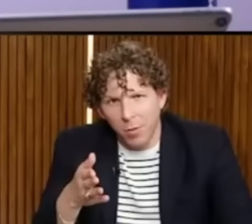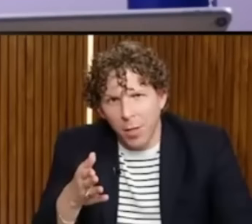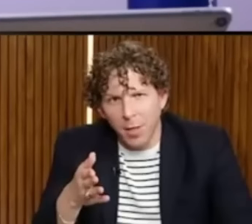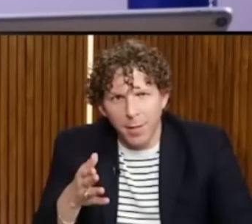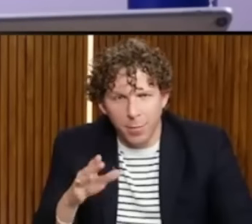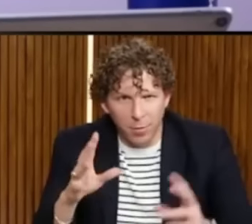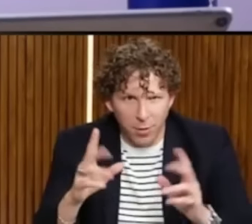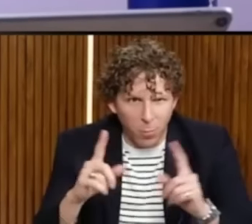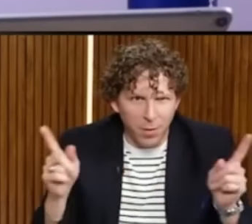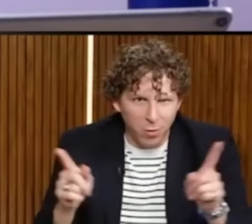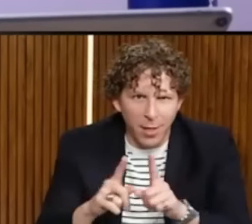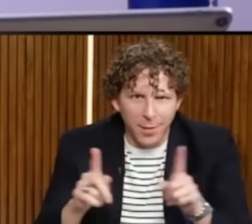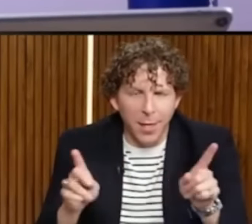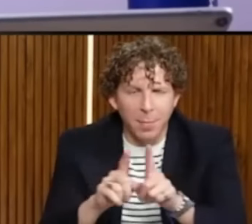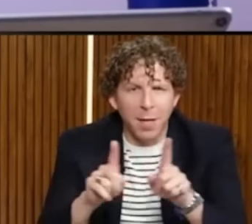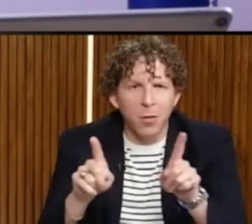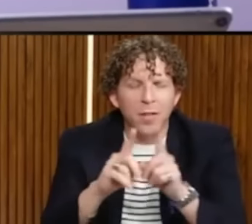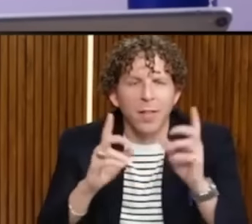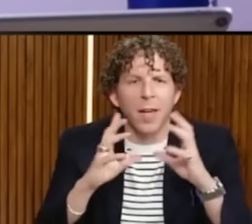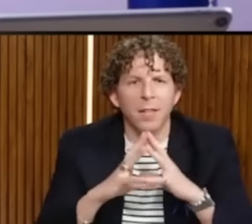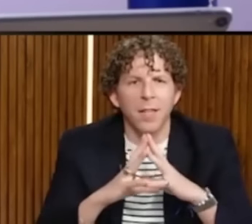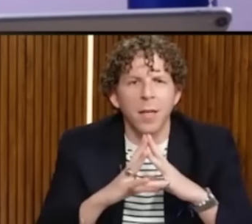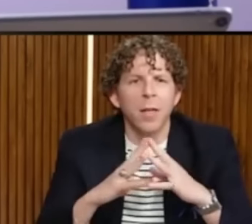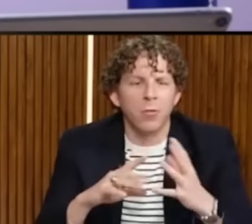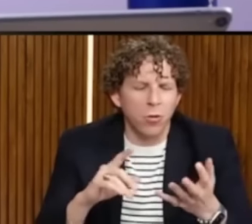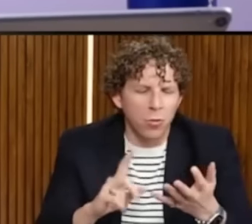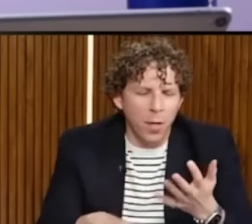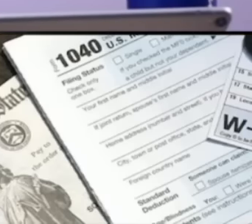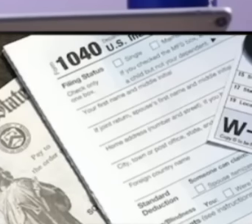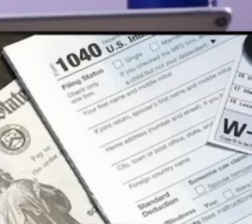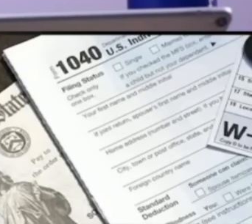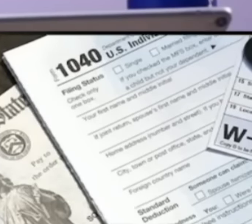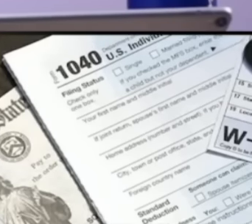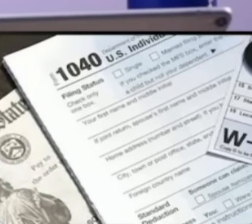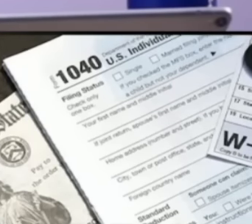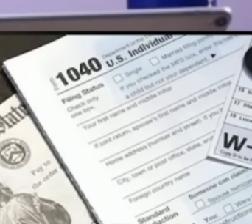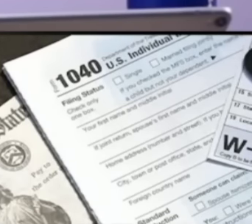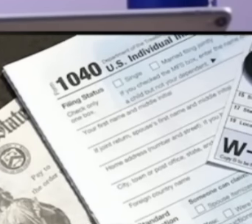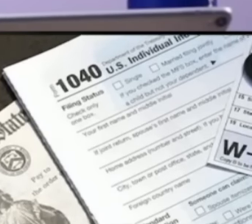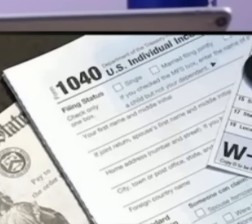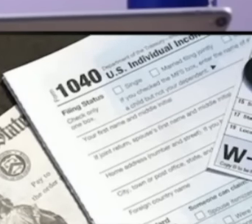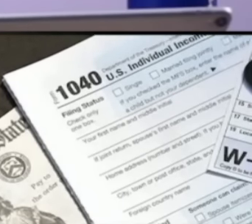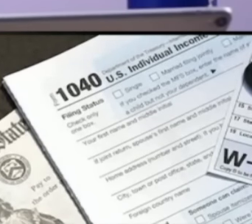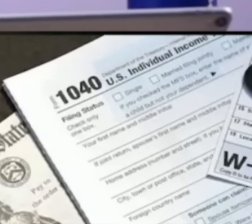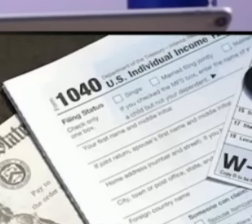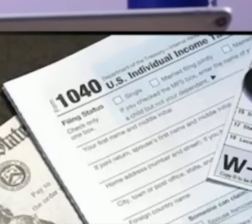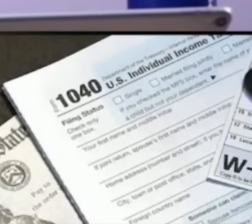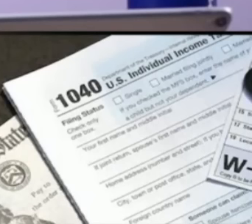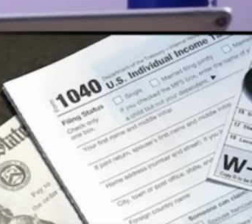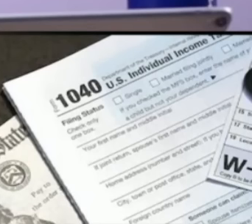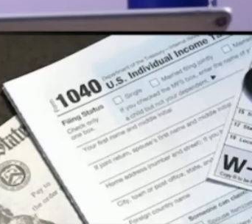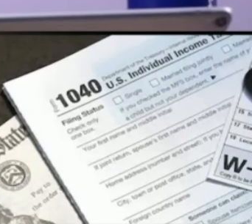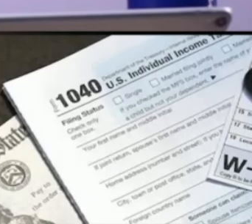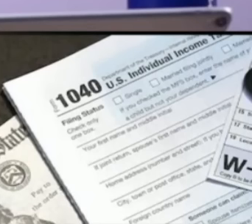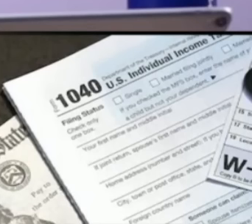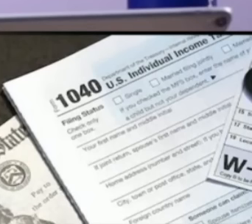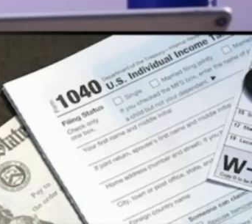mza y basura basurero y más basurero es lo que prolifera dice él como